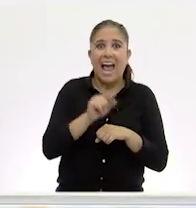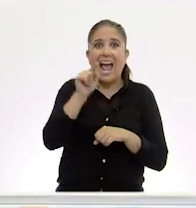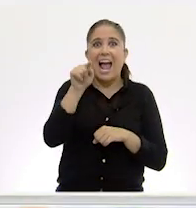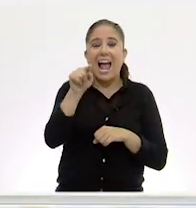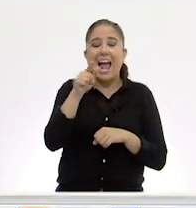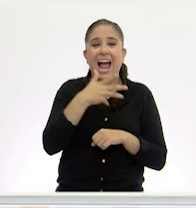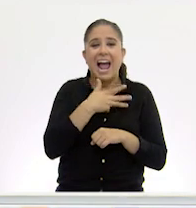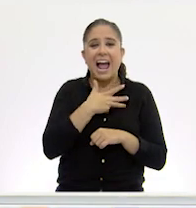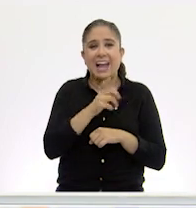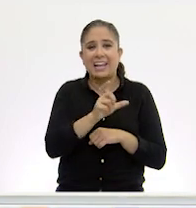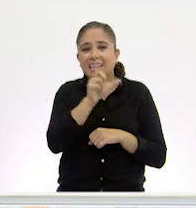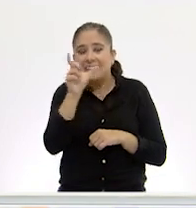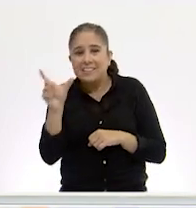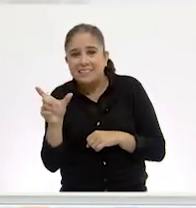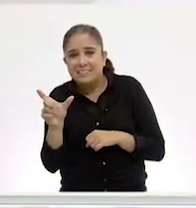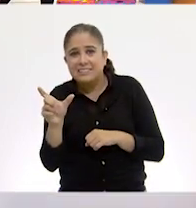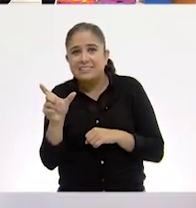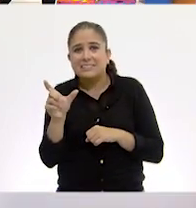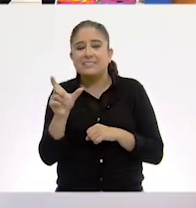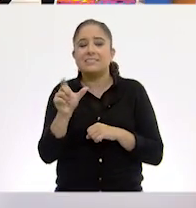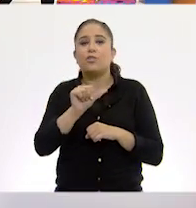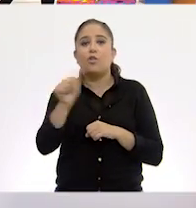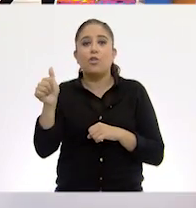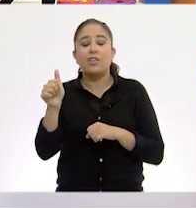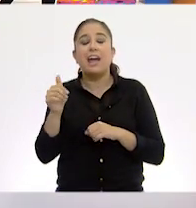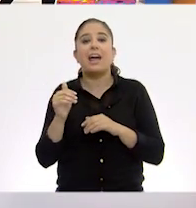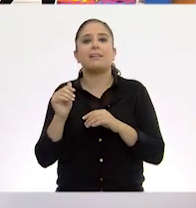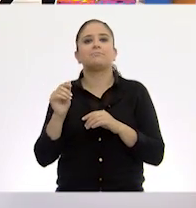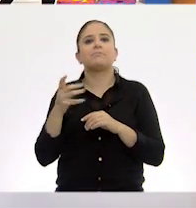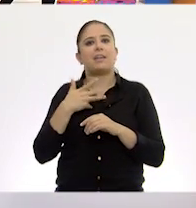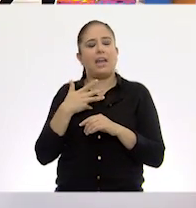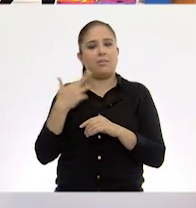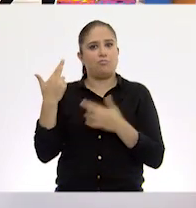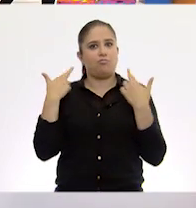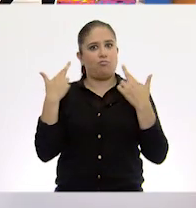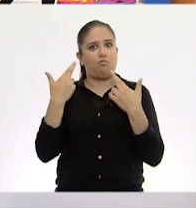creo, ¿no? Cierto. Y otras altas.